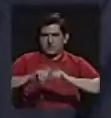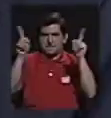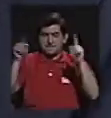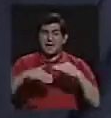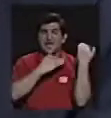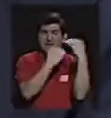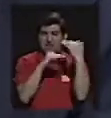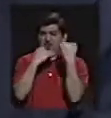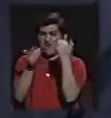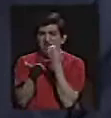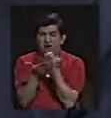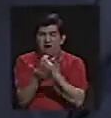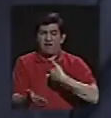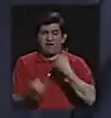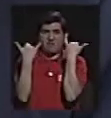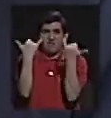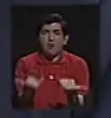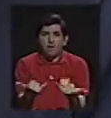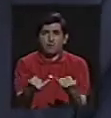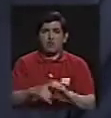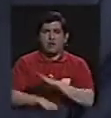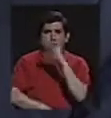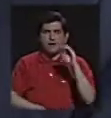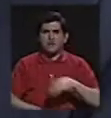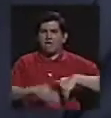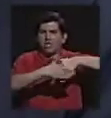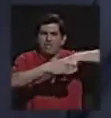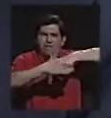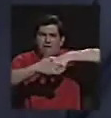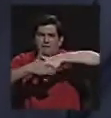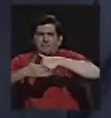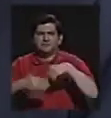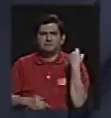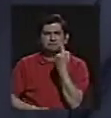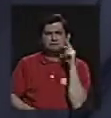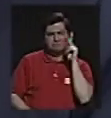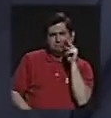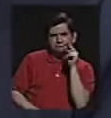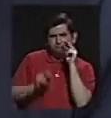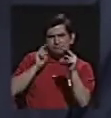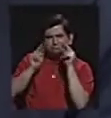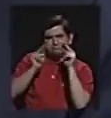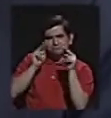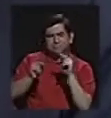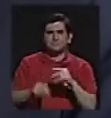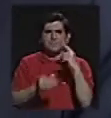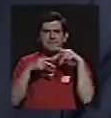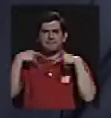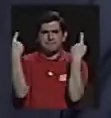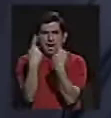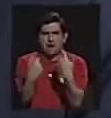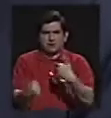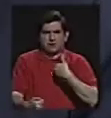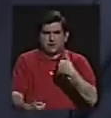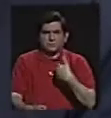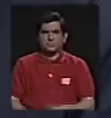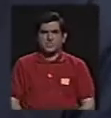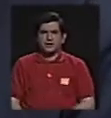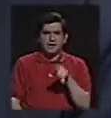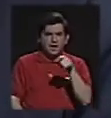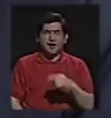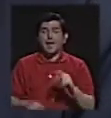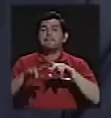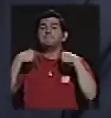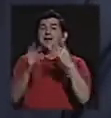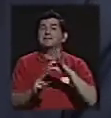con las limitaciones económicas que hay y las trabas que constantemente se le ponen a los partidos